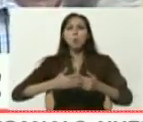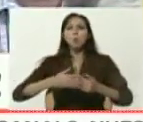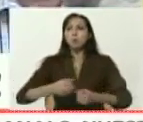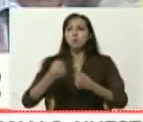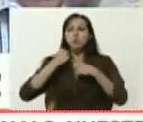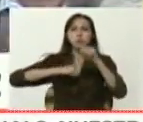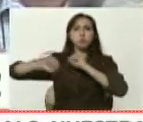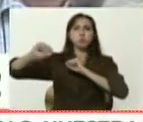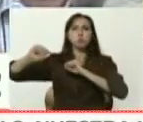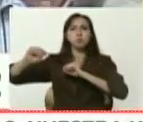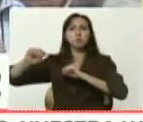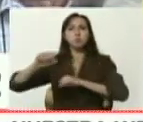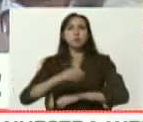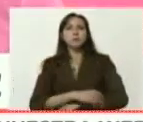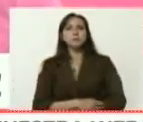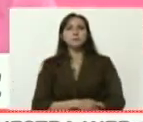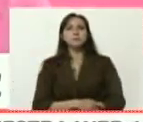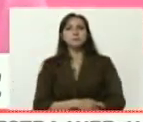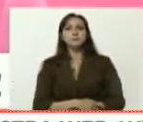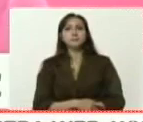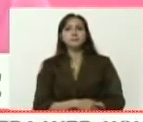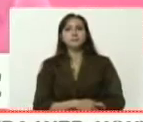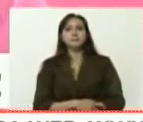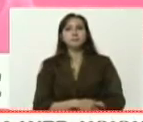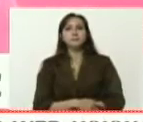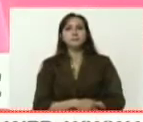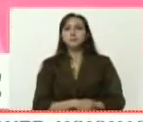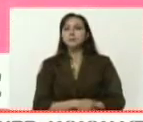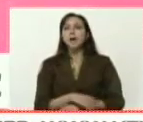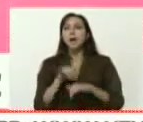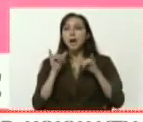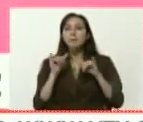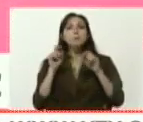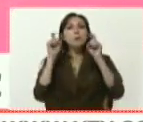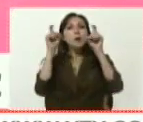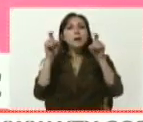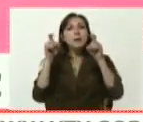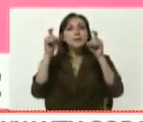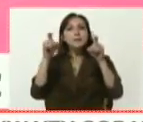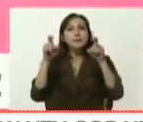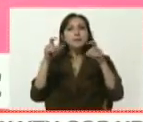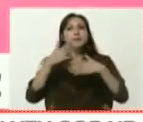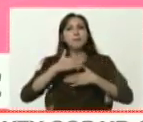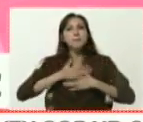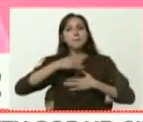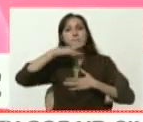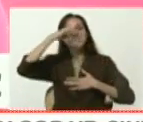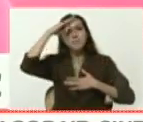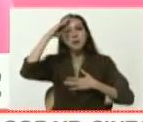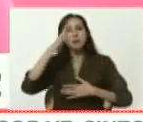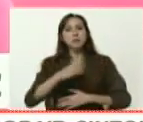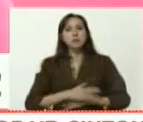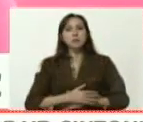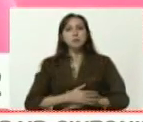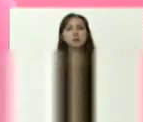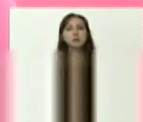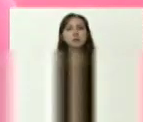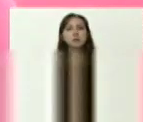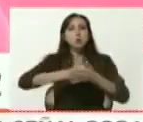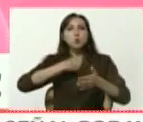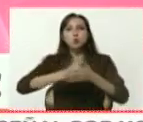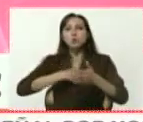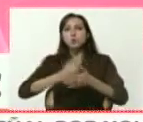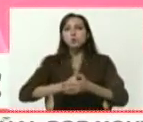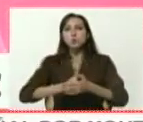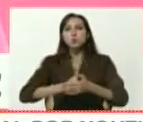dan contra nuestra patria. Ahí están las enseñanzas de Jorge, unión de los revolucionarios.